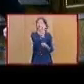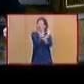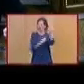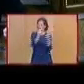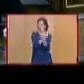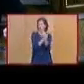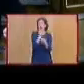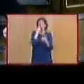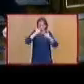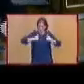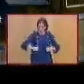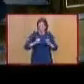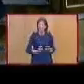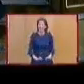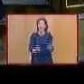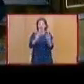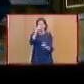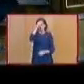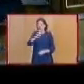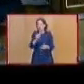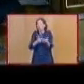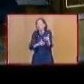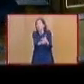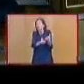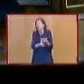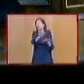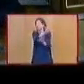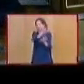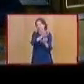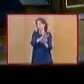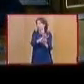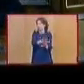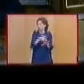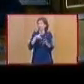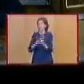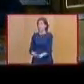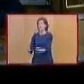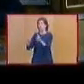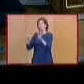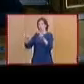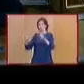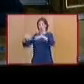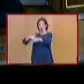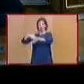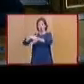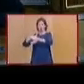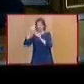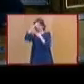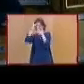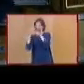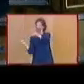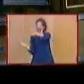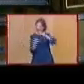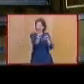sobre todo con la incertidumbre de futuro. Espero que la dedicación del nuevo gobierno al tema del hierro, la isla más alejada